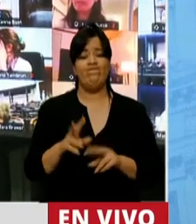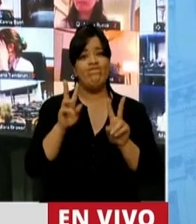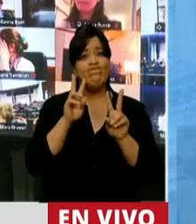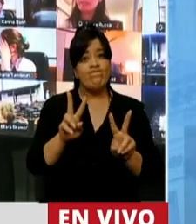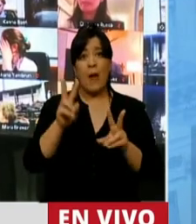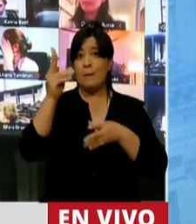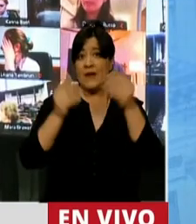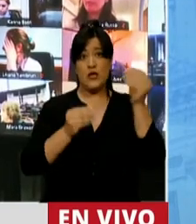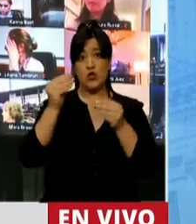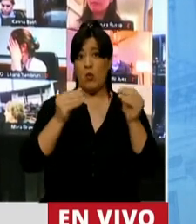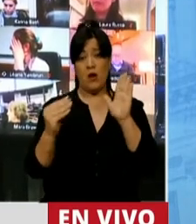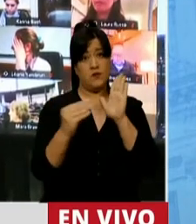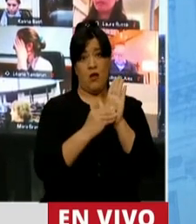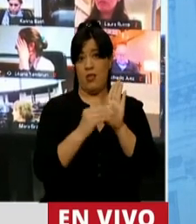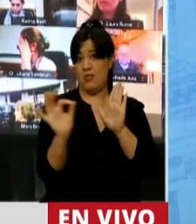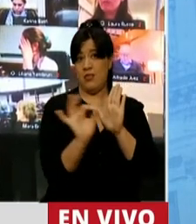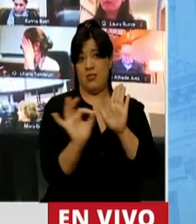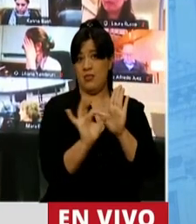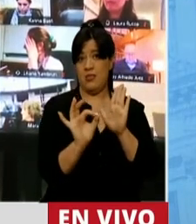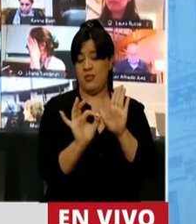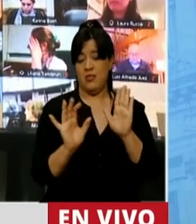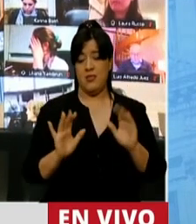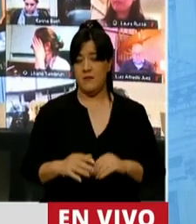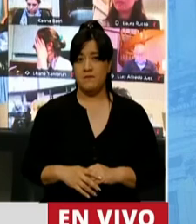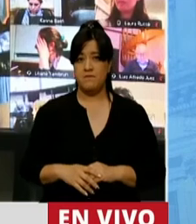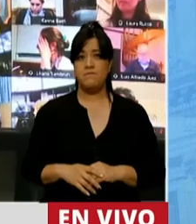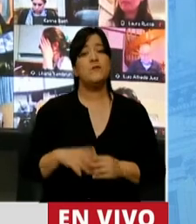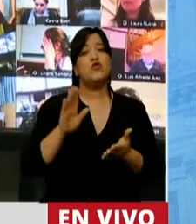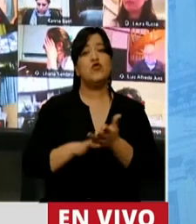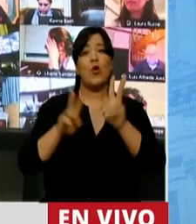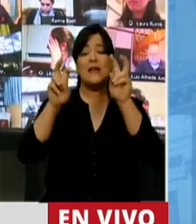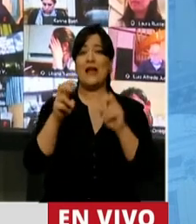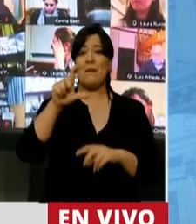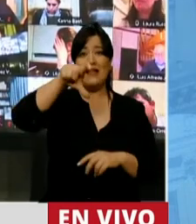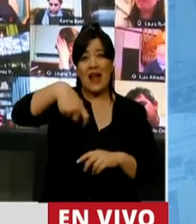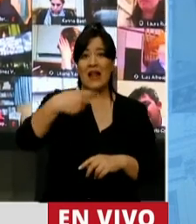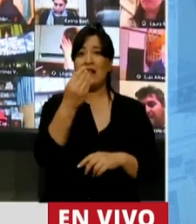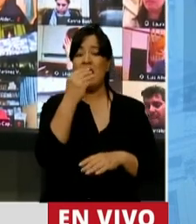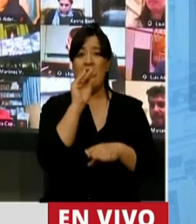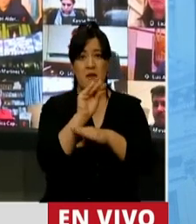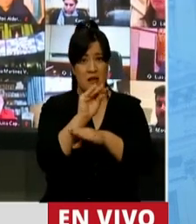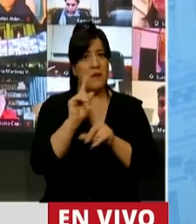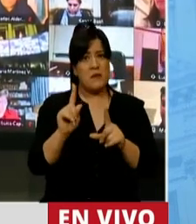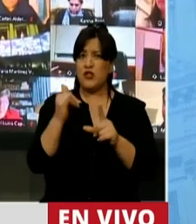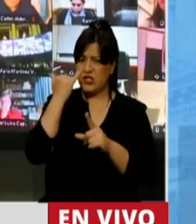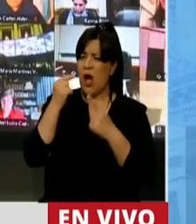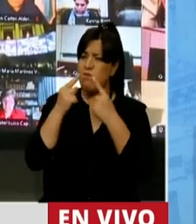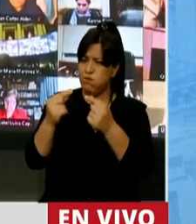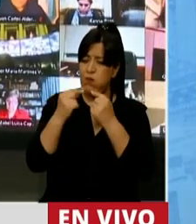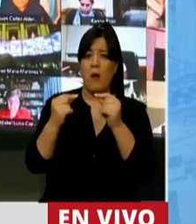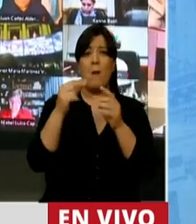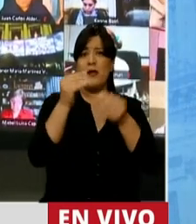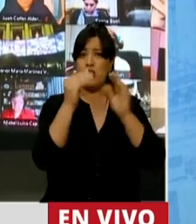en el presupuesto no está el tema de la tarjeta alimentaria, que está reclamado y hay muchos